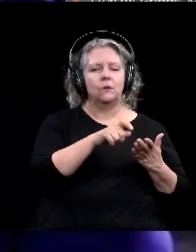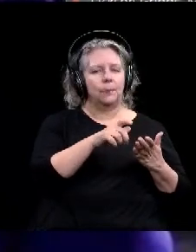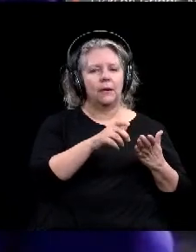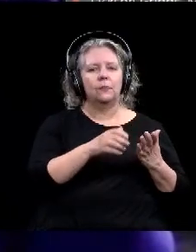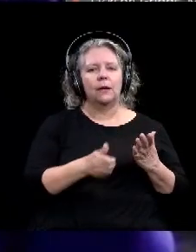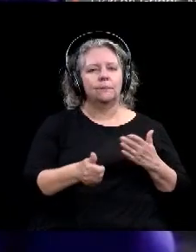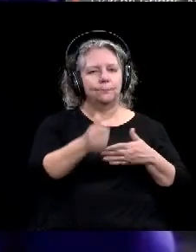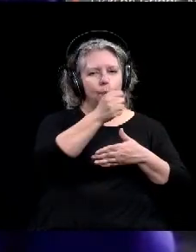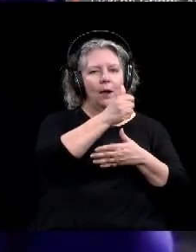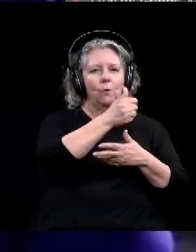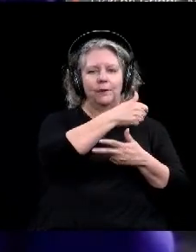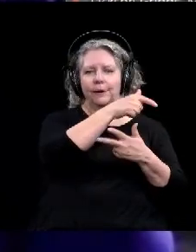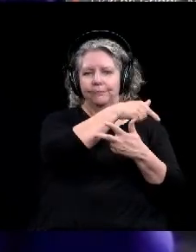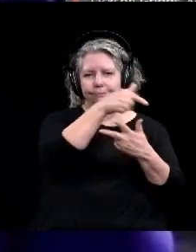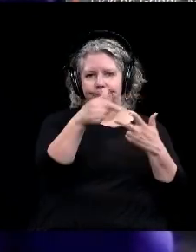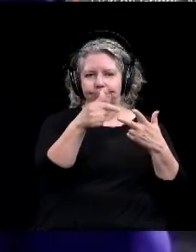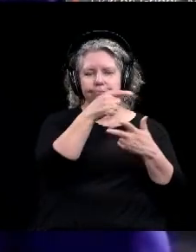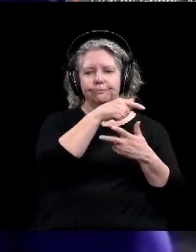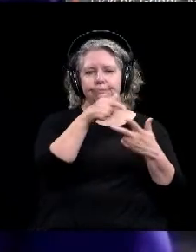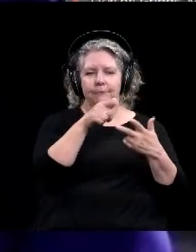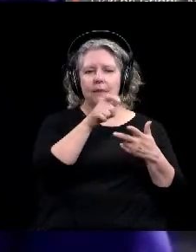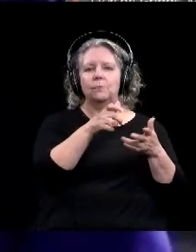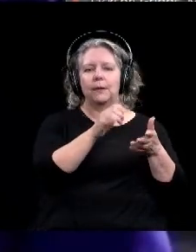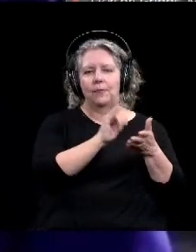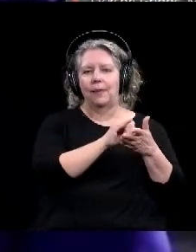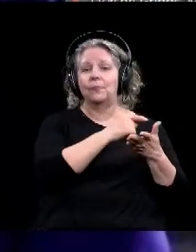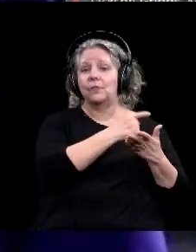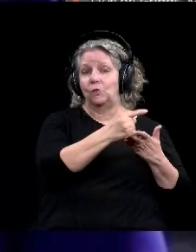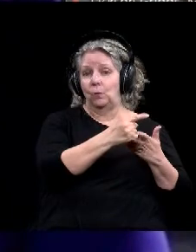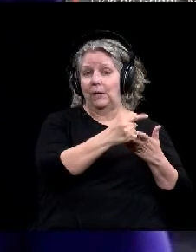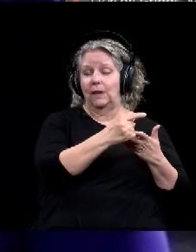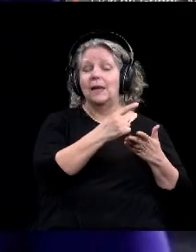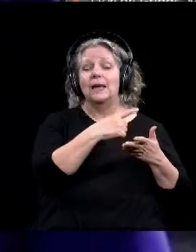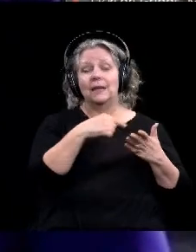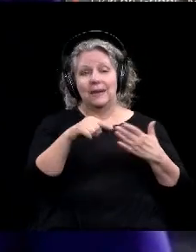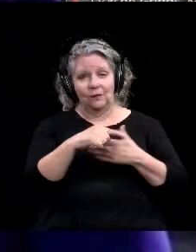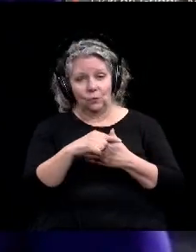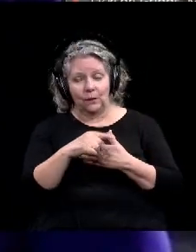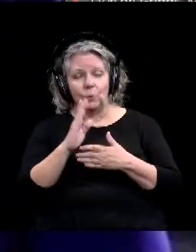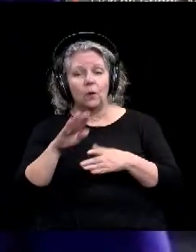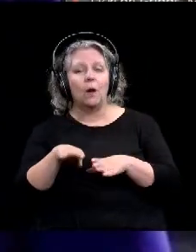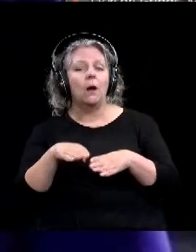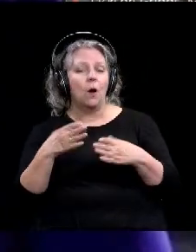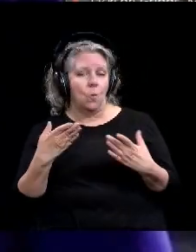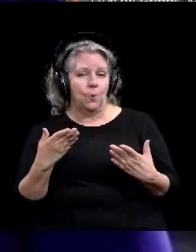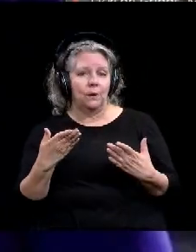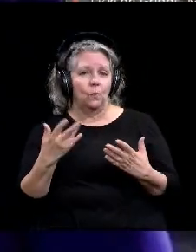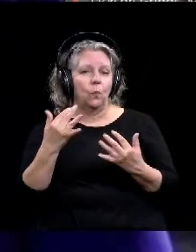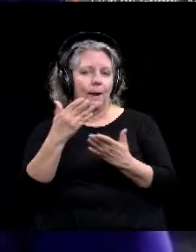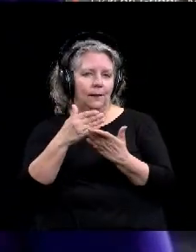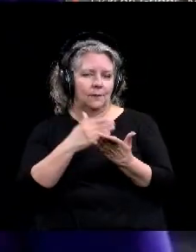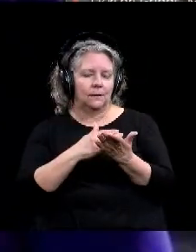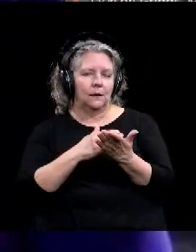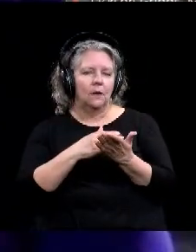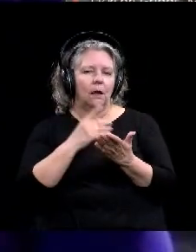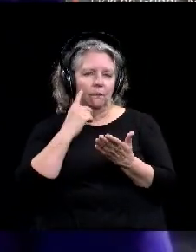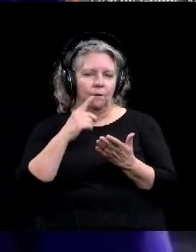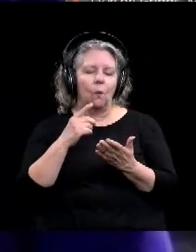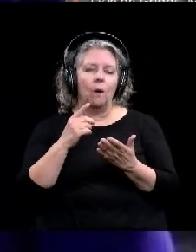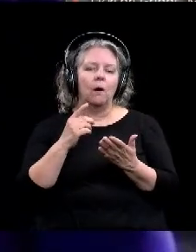es espera de ver a para abrir eso de la edad más de